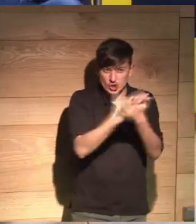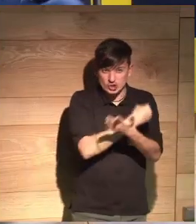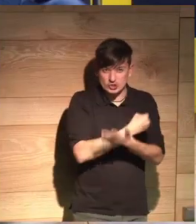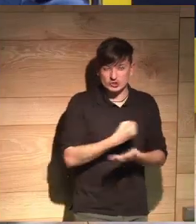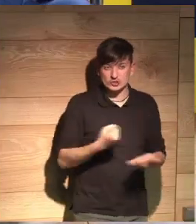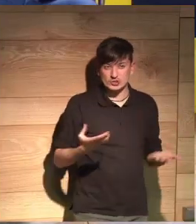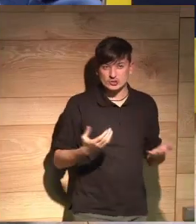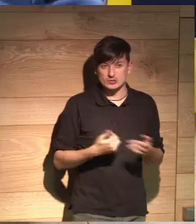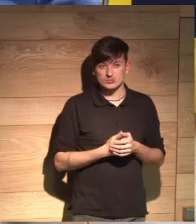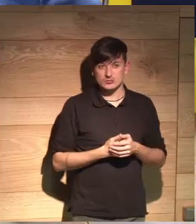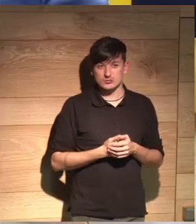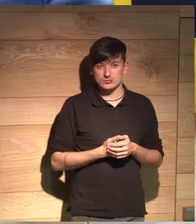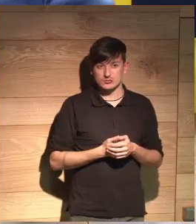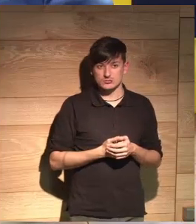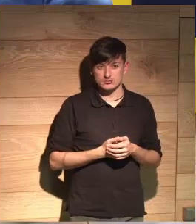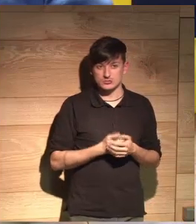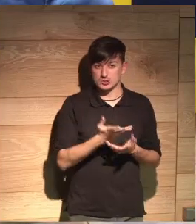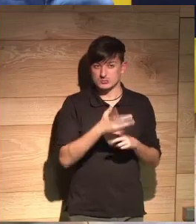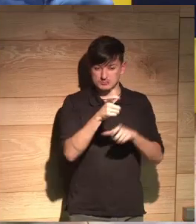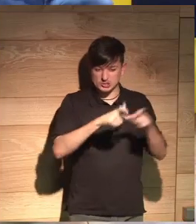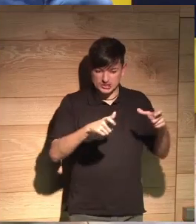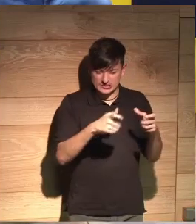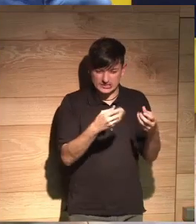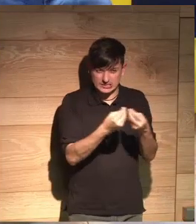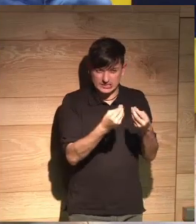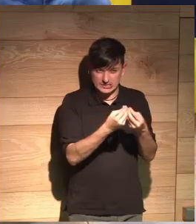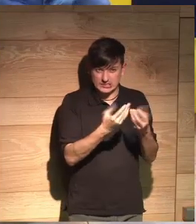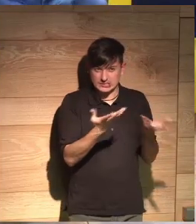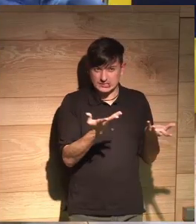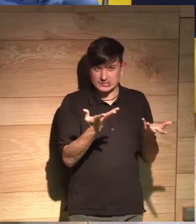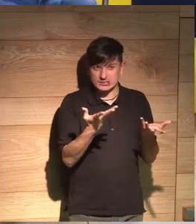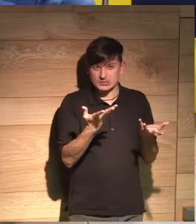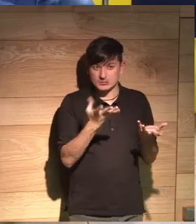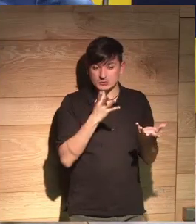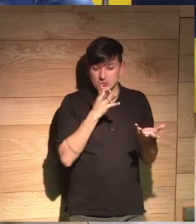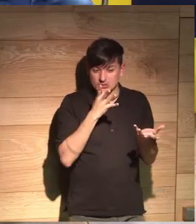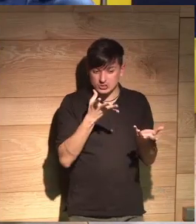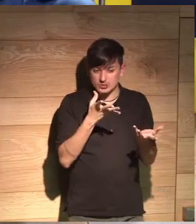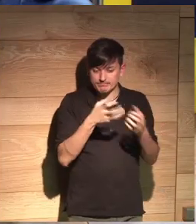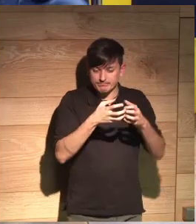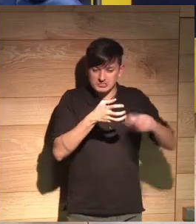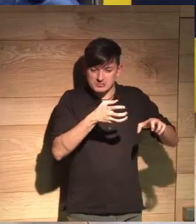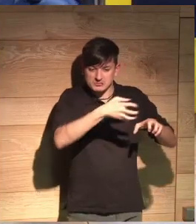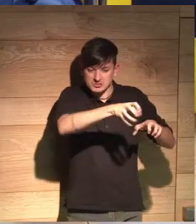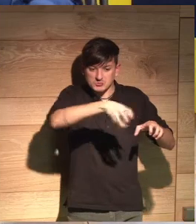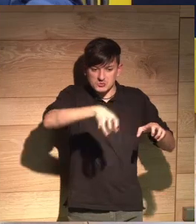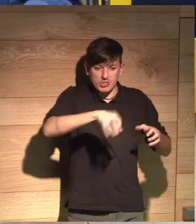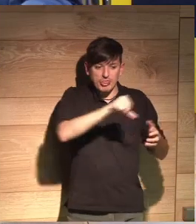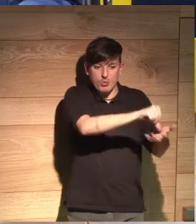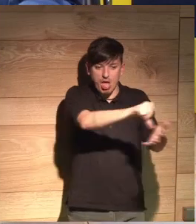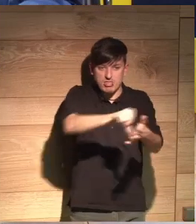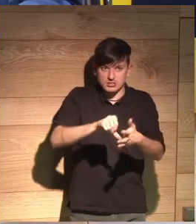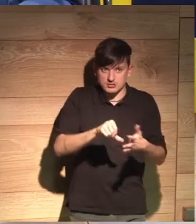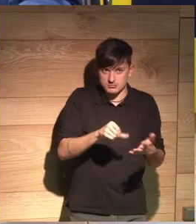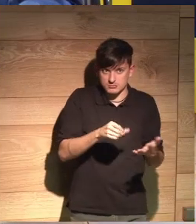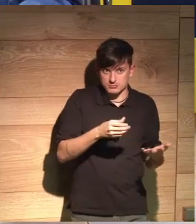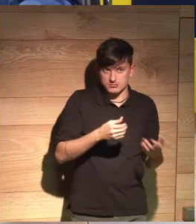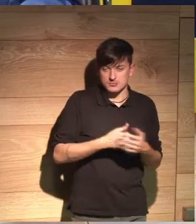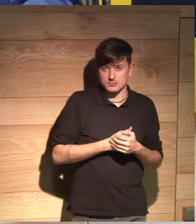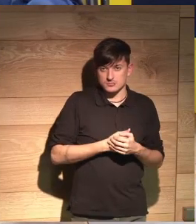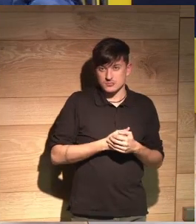de aglomeración y repulsión de dónde vienen las ciudades y son flores fuerzas primordiales hay que hay